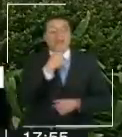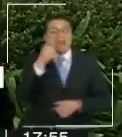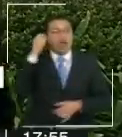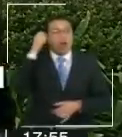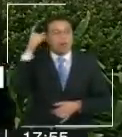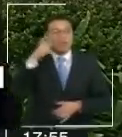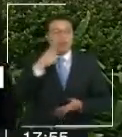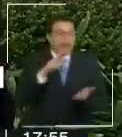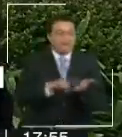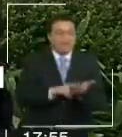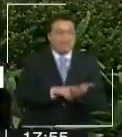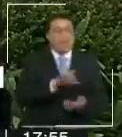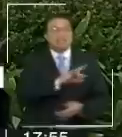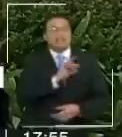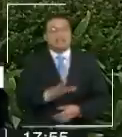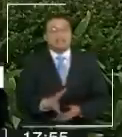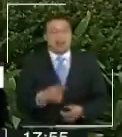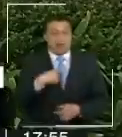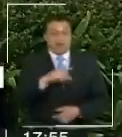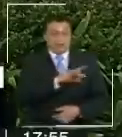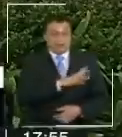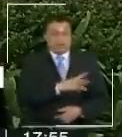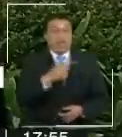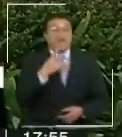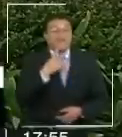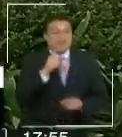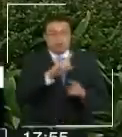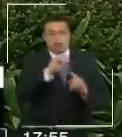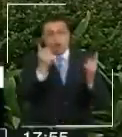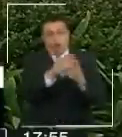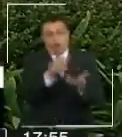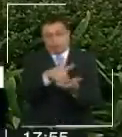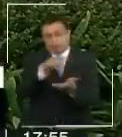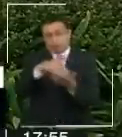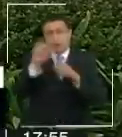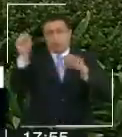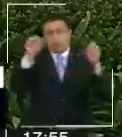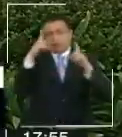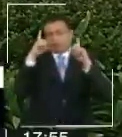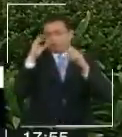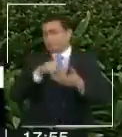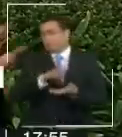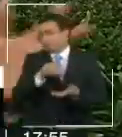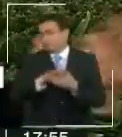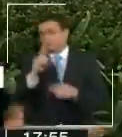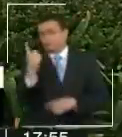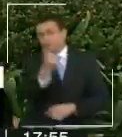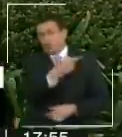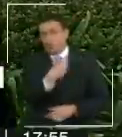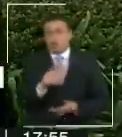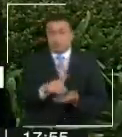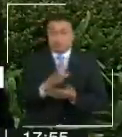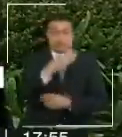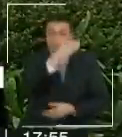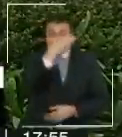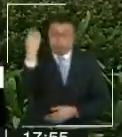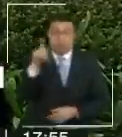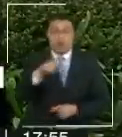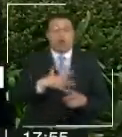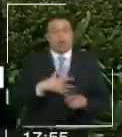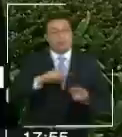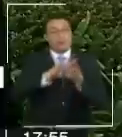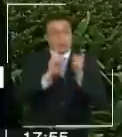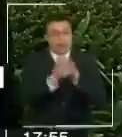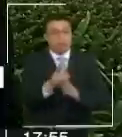realidad que vive el país. Y el país lo que vive es una realidad de repudio a los partidos políticos, de exigirnos que cambiemos, que pongamos a Chile